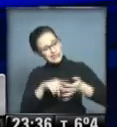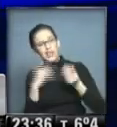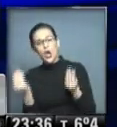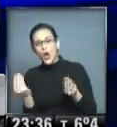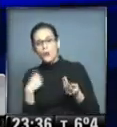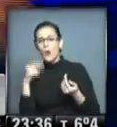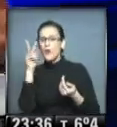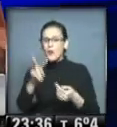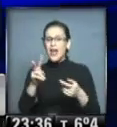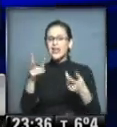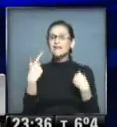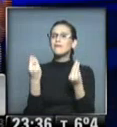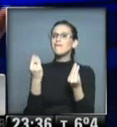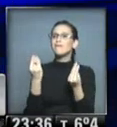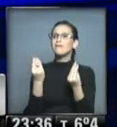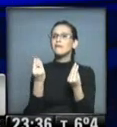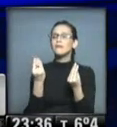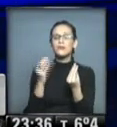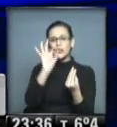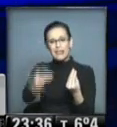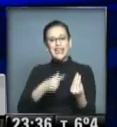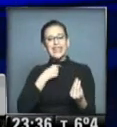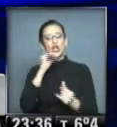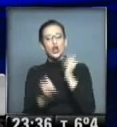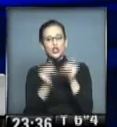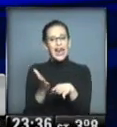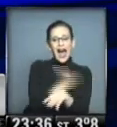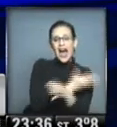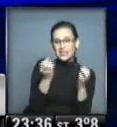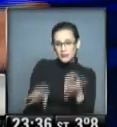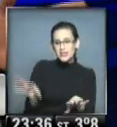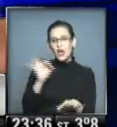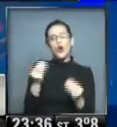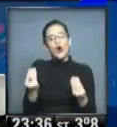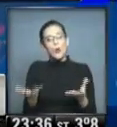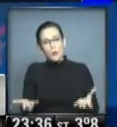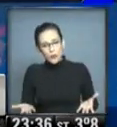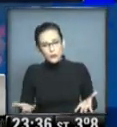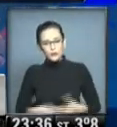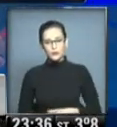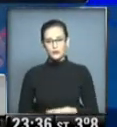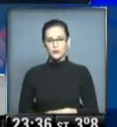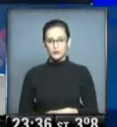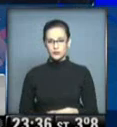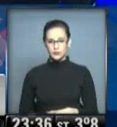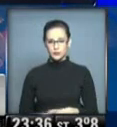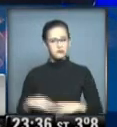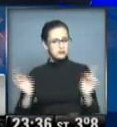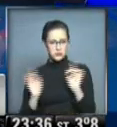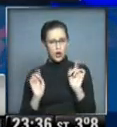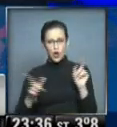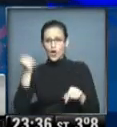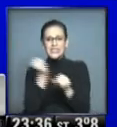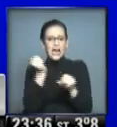después te pusiste a editar? ¿Sabías lo que querías contar antes de arrancar o...? ¿Lo encontraste ahí afuera? No, es un